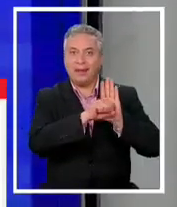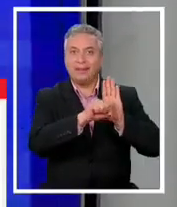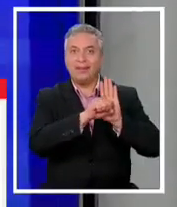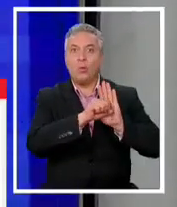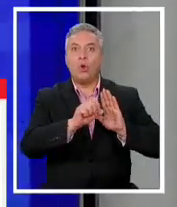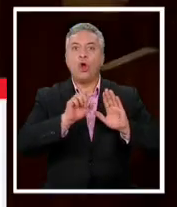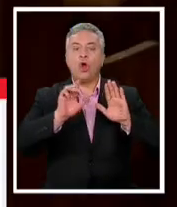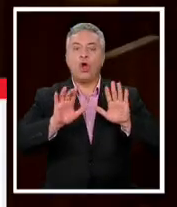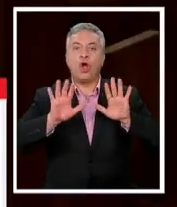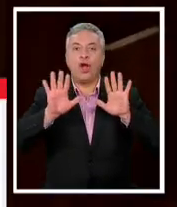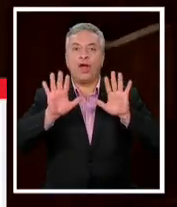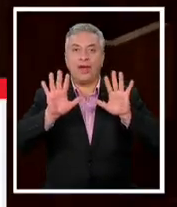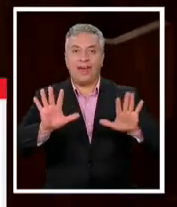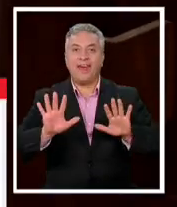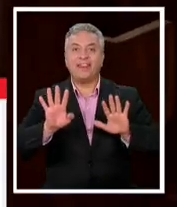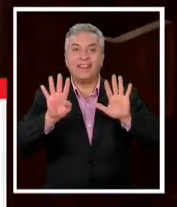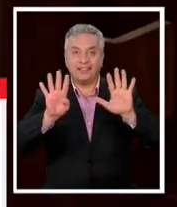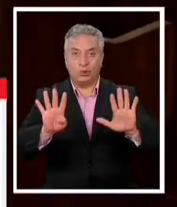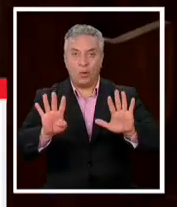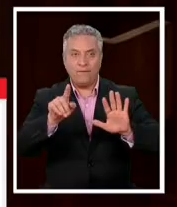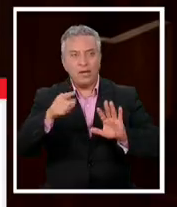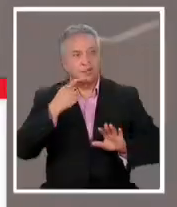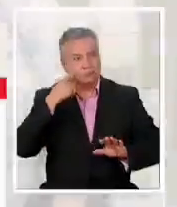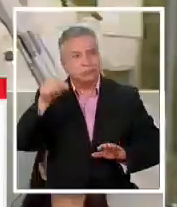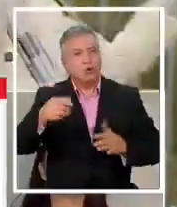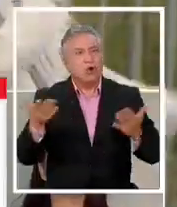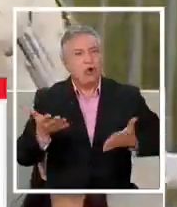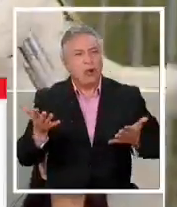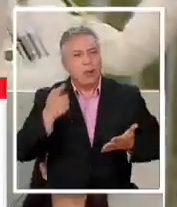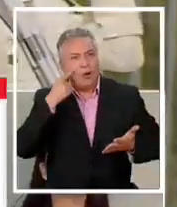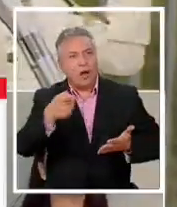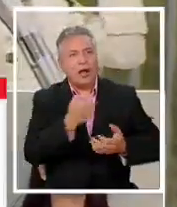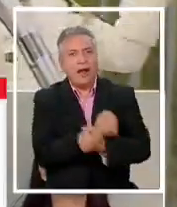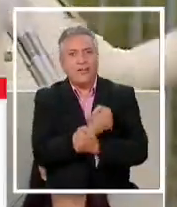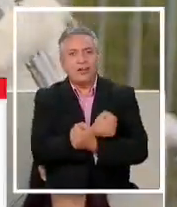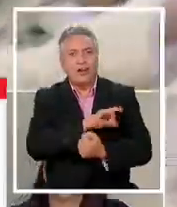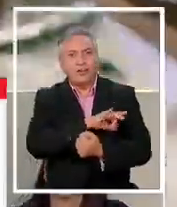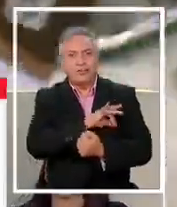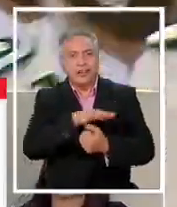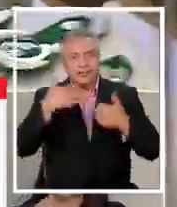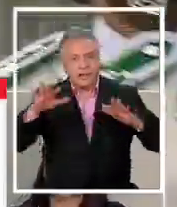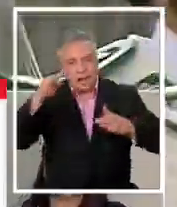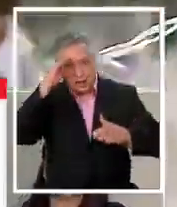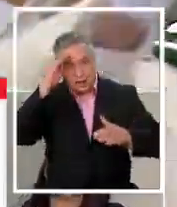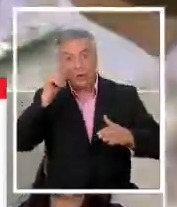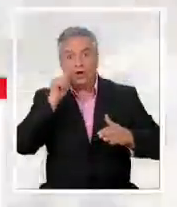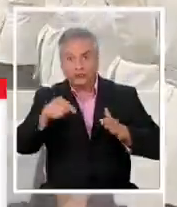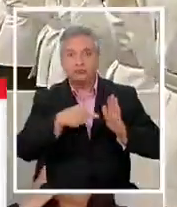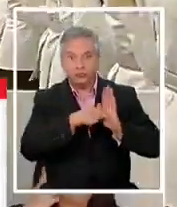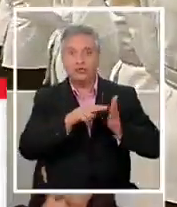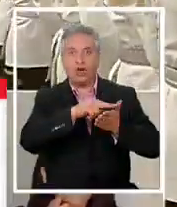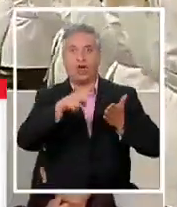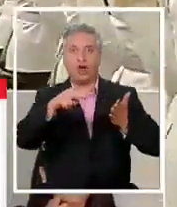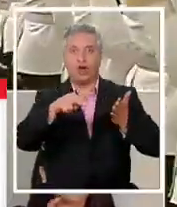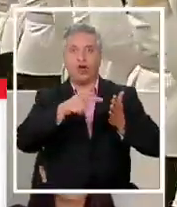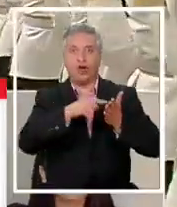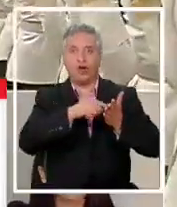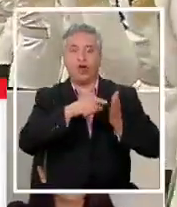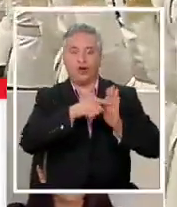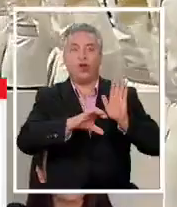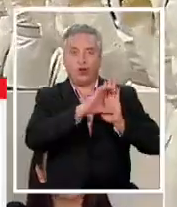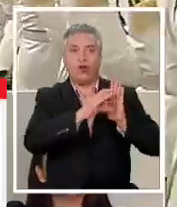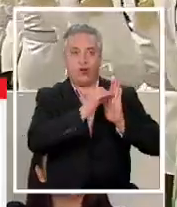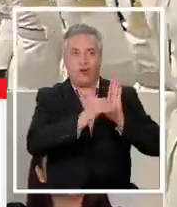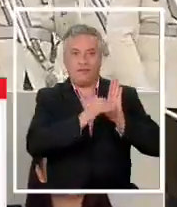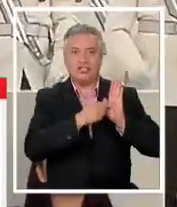que dejaría atrás el cómo conocemos a Carabineros de Chile, modificaciones que tuvieron éxito en el pleno de la convención. Hace su ingreso